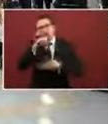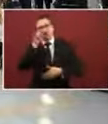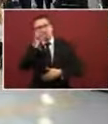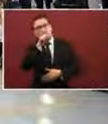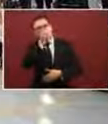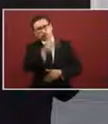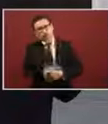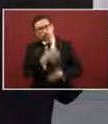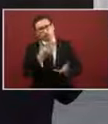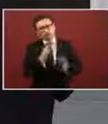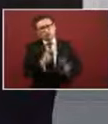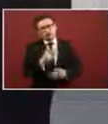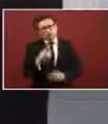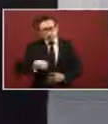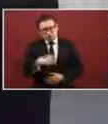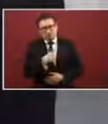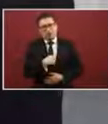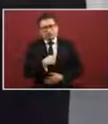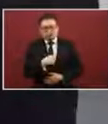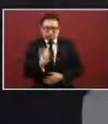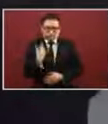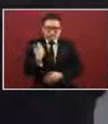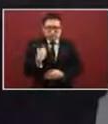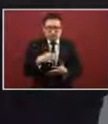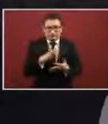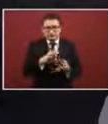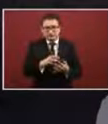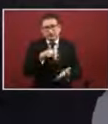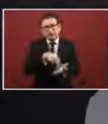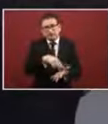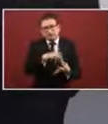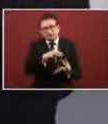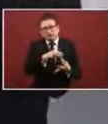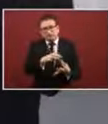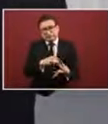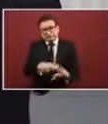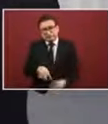hacer esta extensa presentación por el respeto que